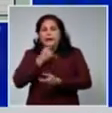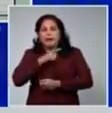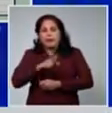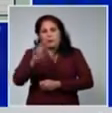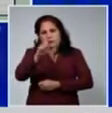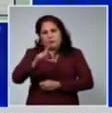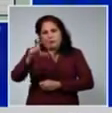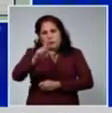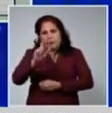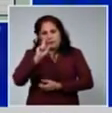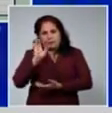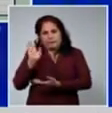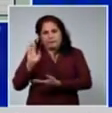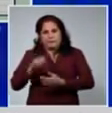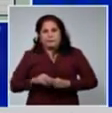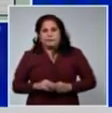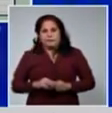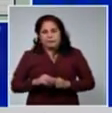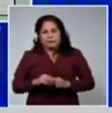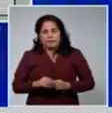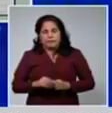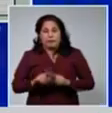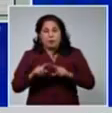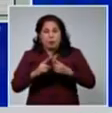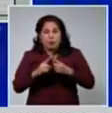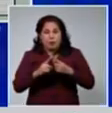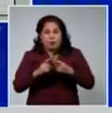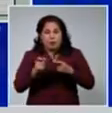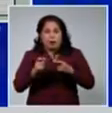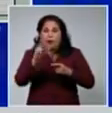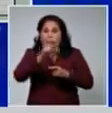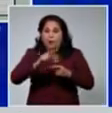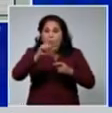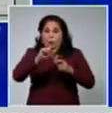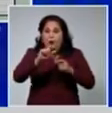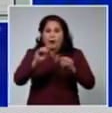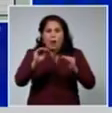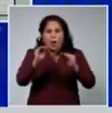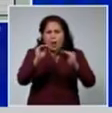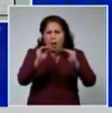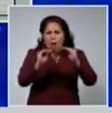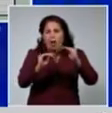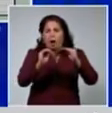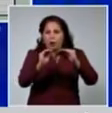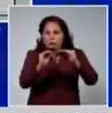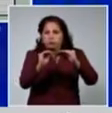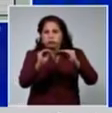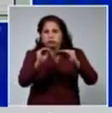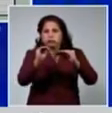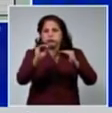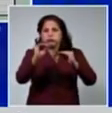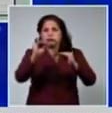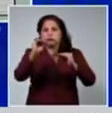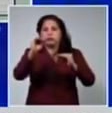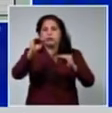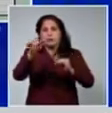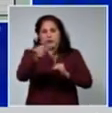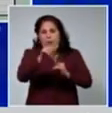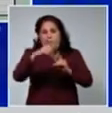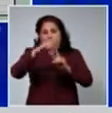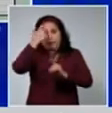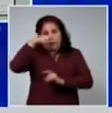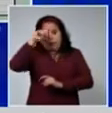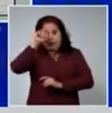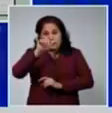como la la curva de detalles e incrementando de esas casas con la provincia